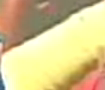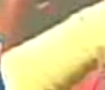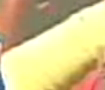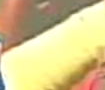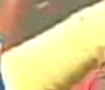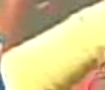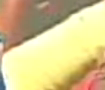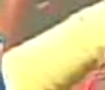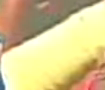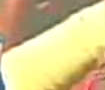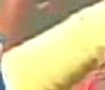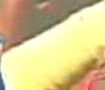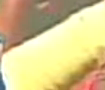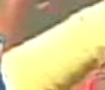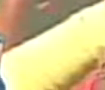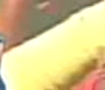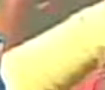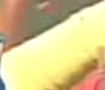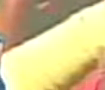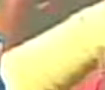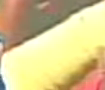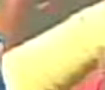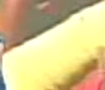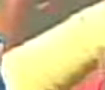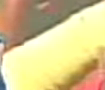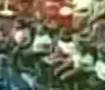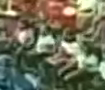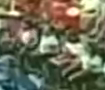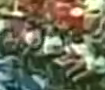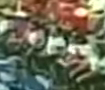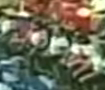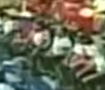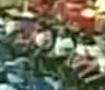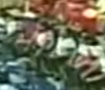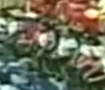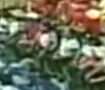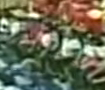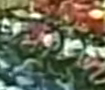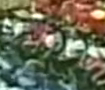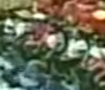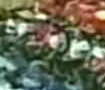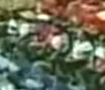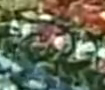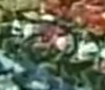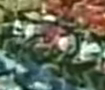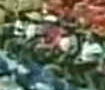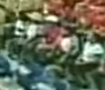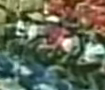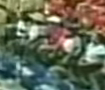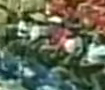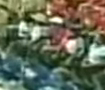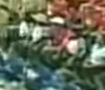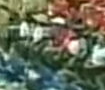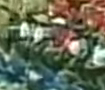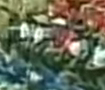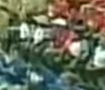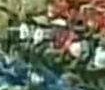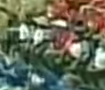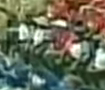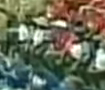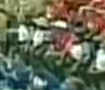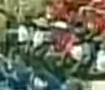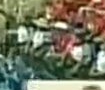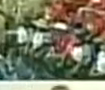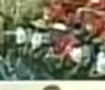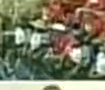para el canto, para el teatro, para la cultura, para el encuentro, para compartir,